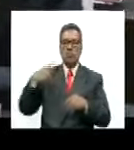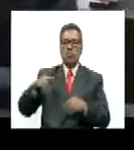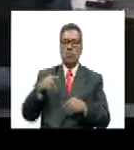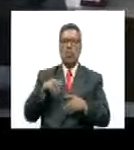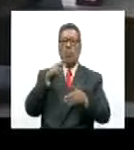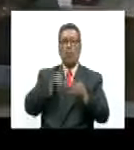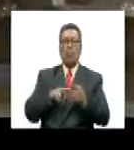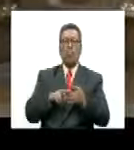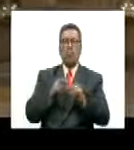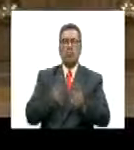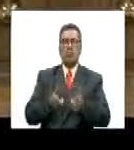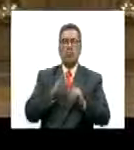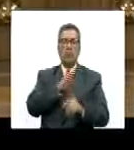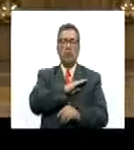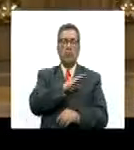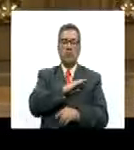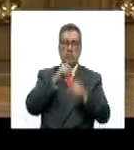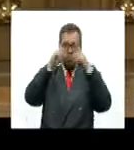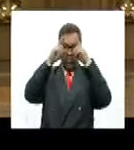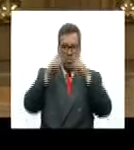la autodeterminación.